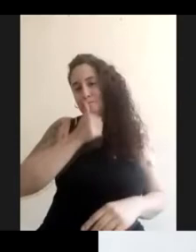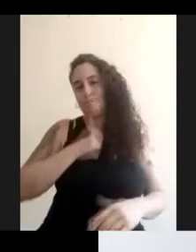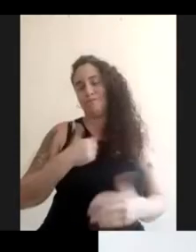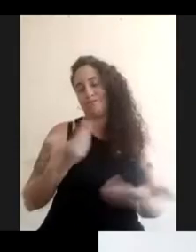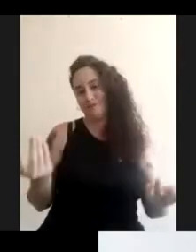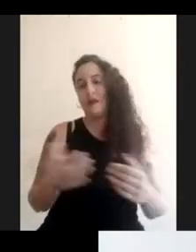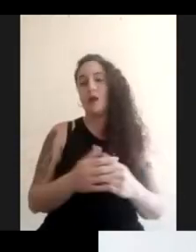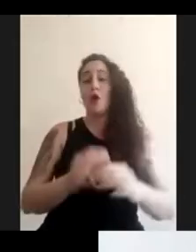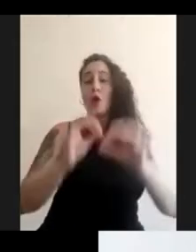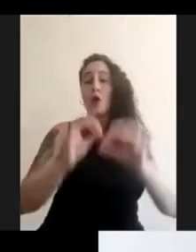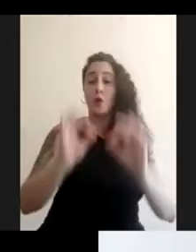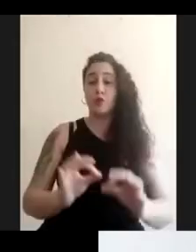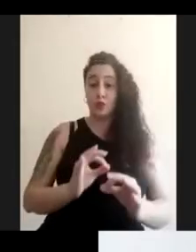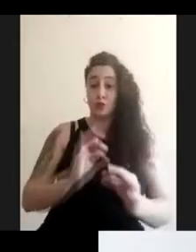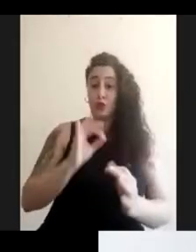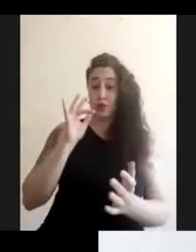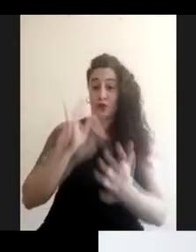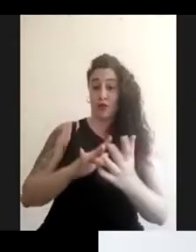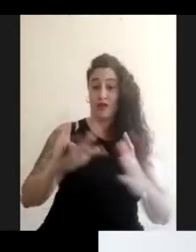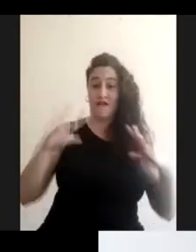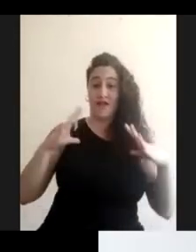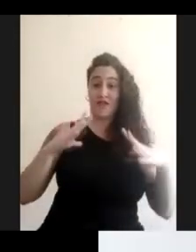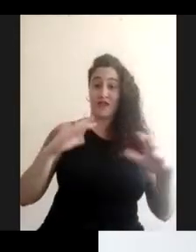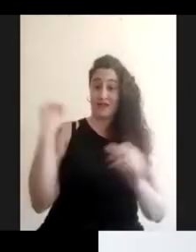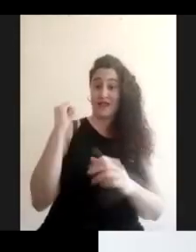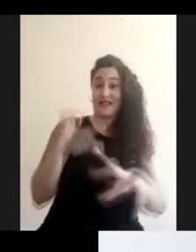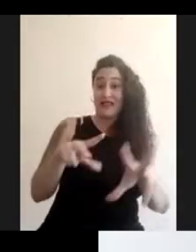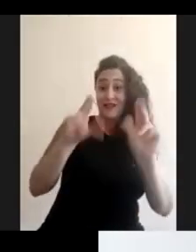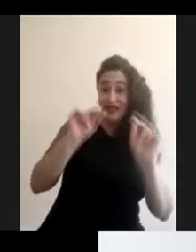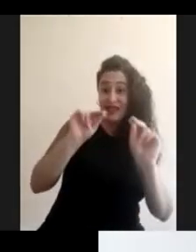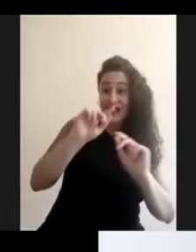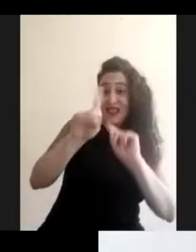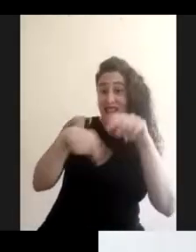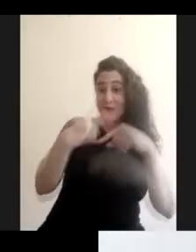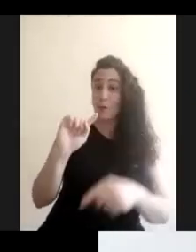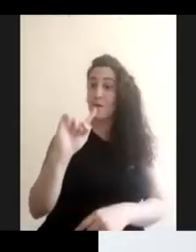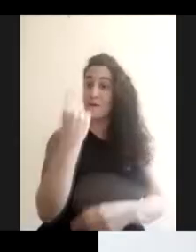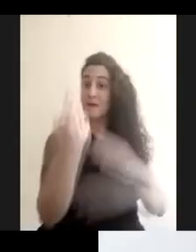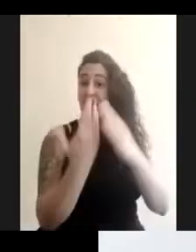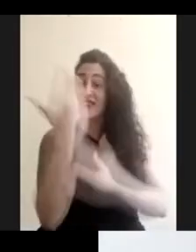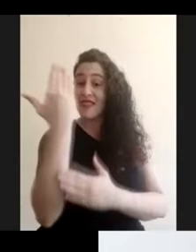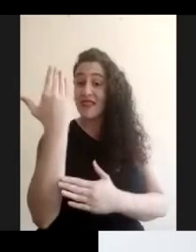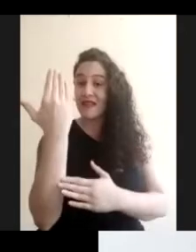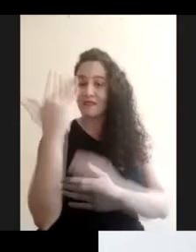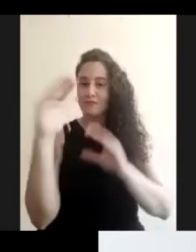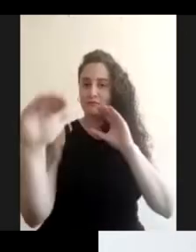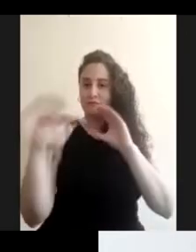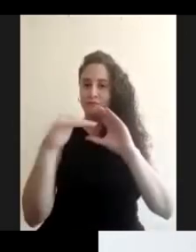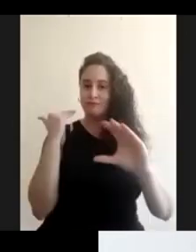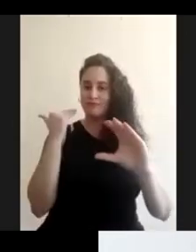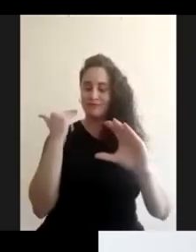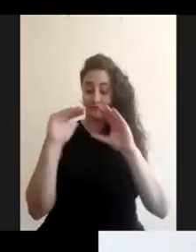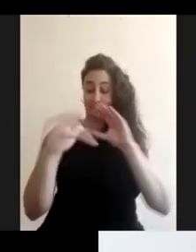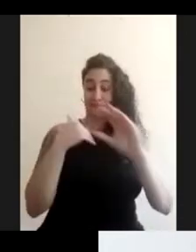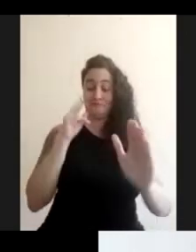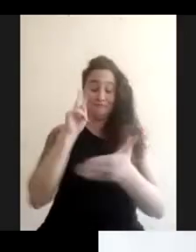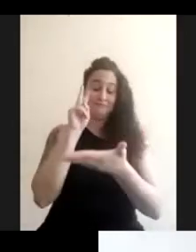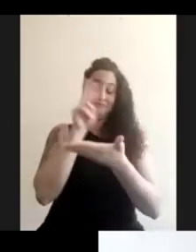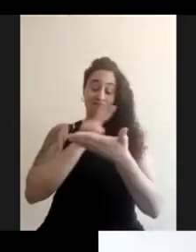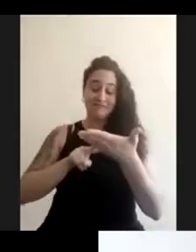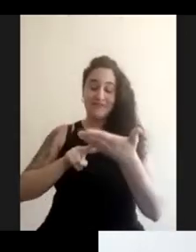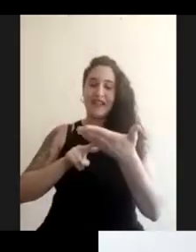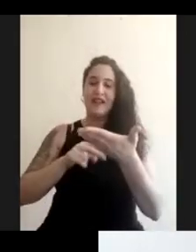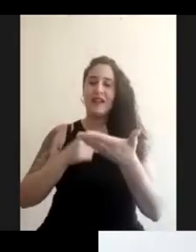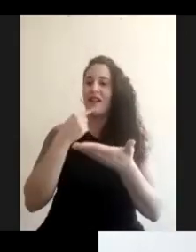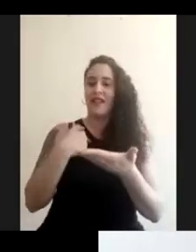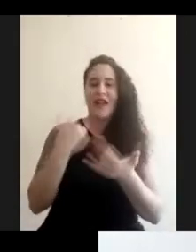día después de las vacaciones de Semana Santa, el primer día, correo con que van a dar